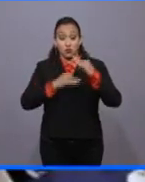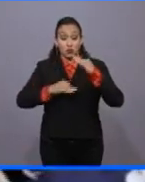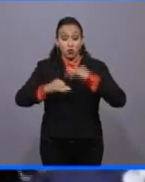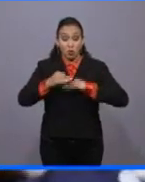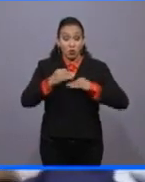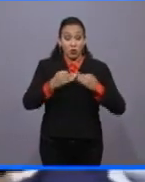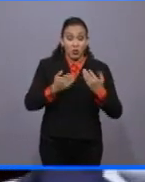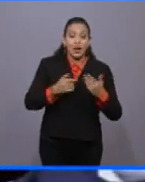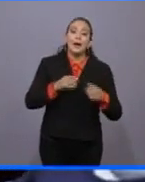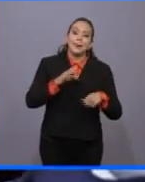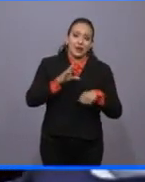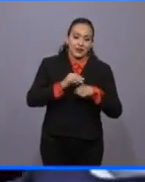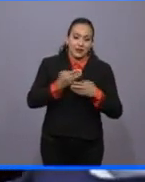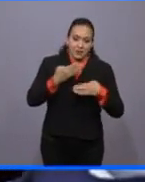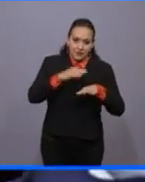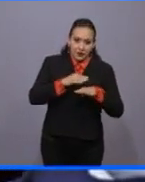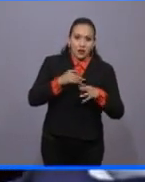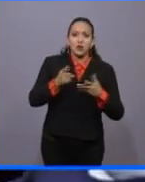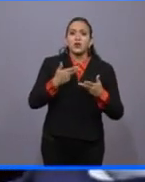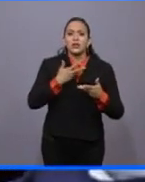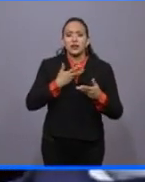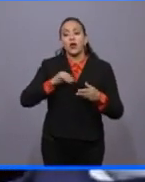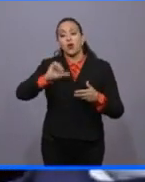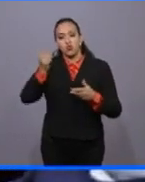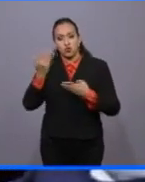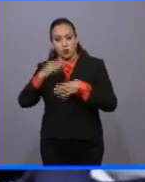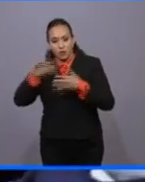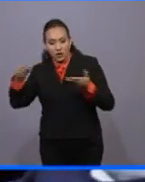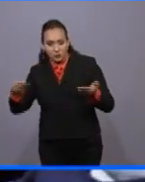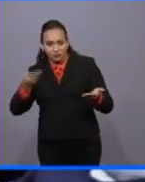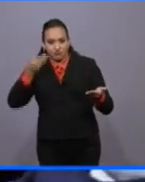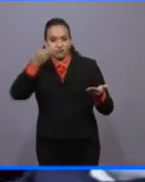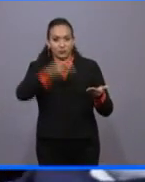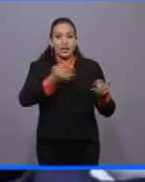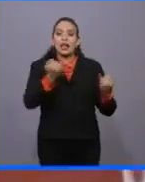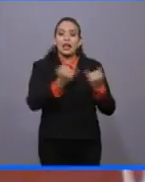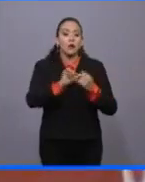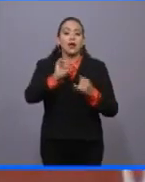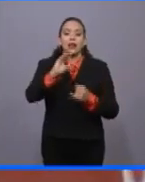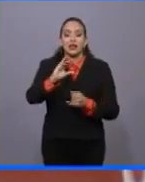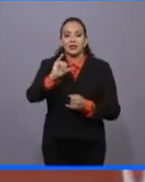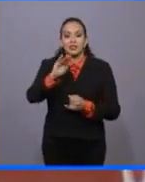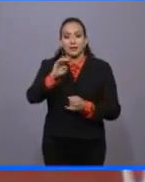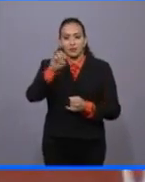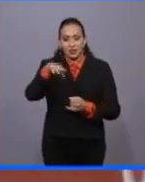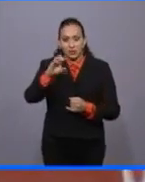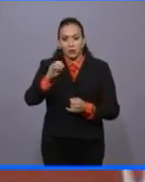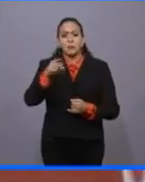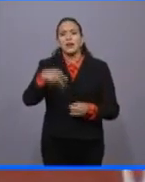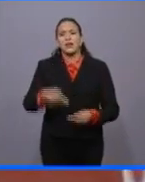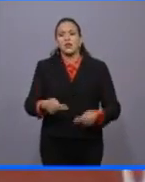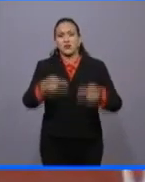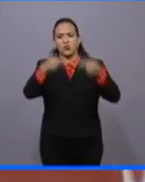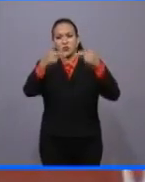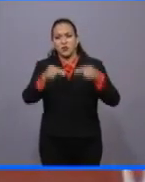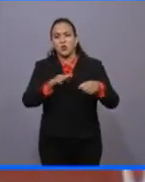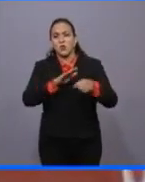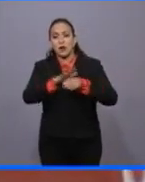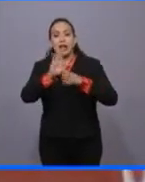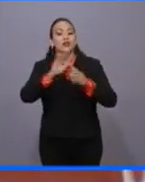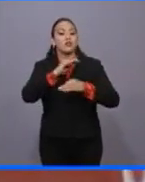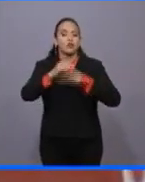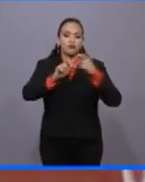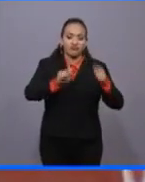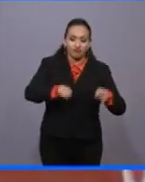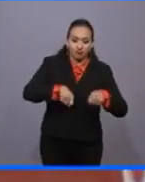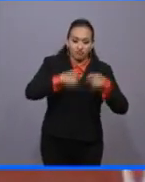salvo la licencia bancaria, fueron adquiridas por otro banco, al igual que en Cibanco, cuyo negocio fiduciario fue